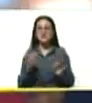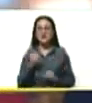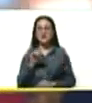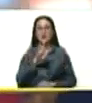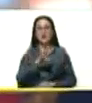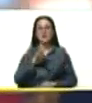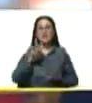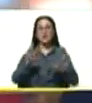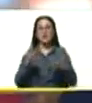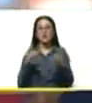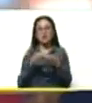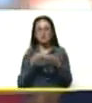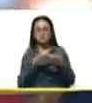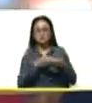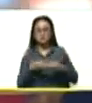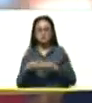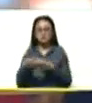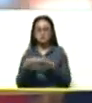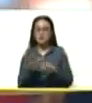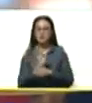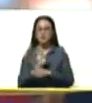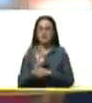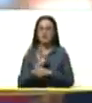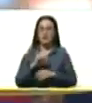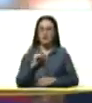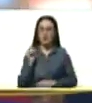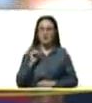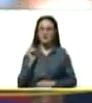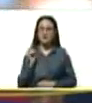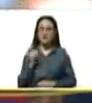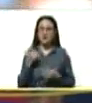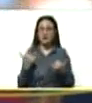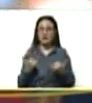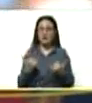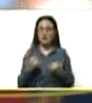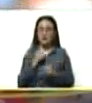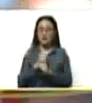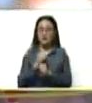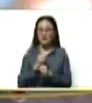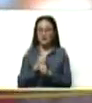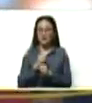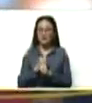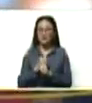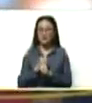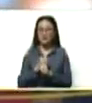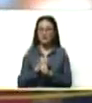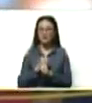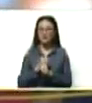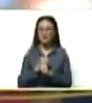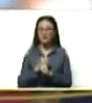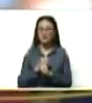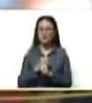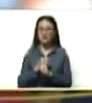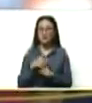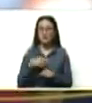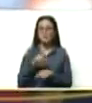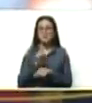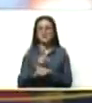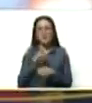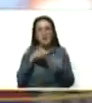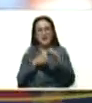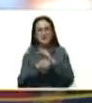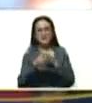48 subcuadrantes. Va a tener funcionarios policiales que están actualmente trabajando en los accesos principales del metro de